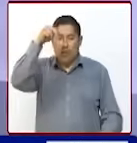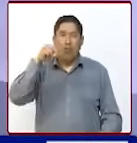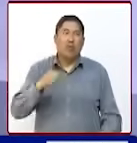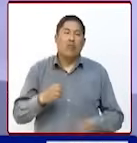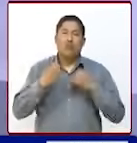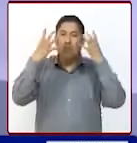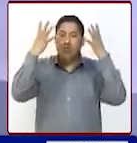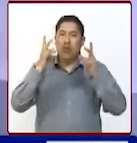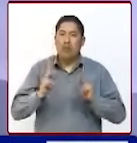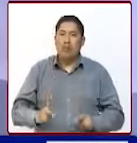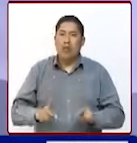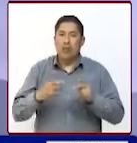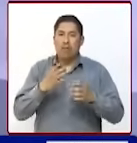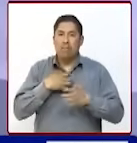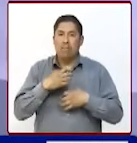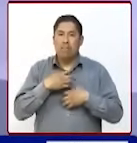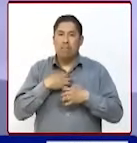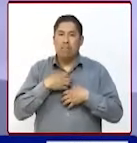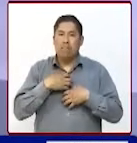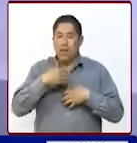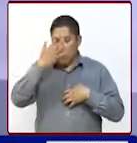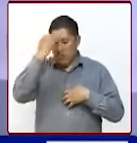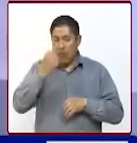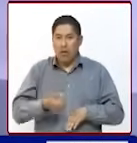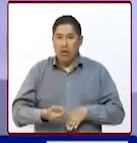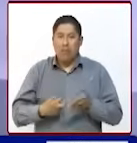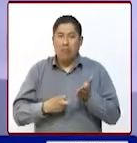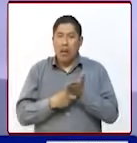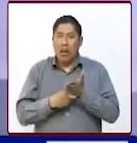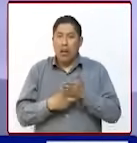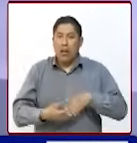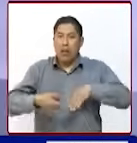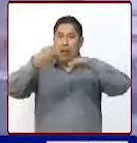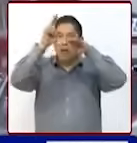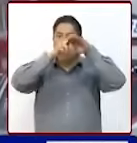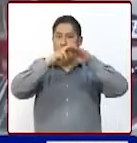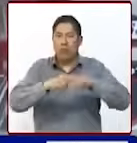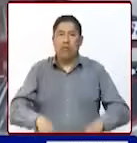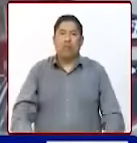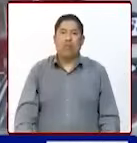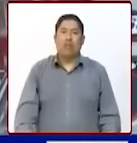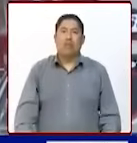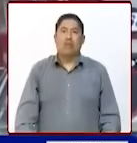departamento. Muchas de estas personas se quejaron por el incremento en los pasajes.